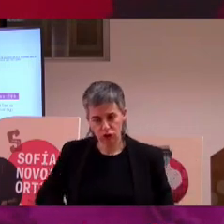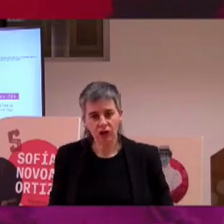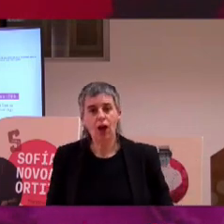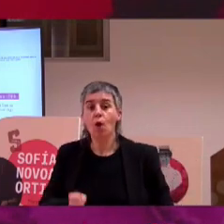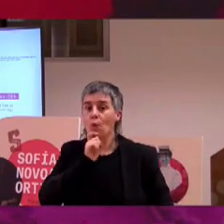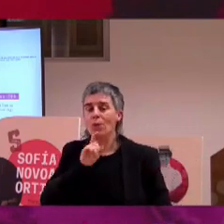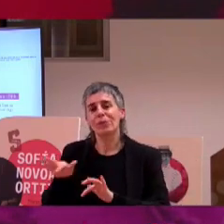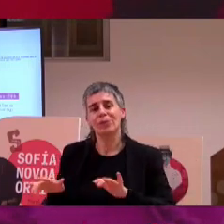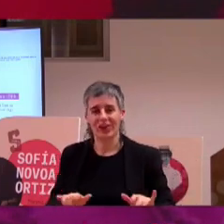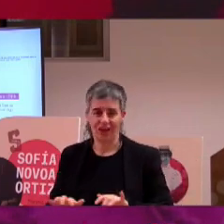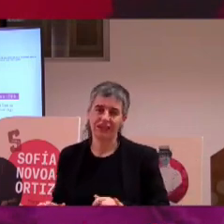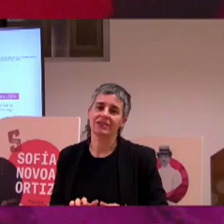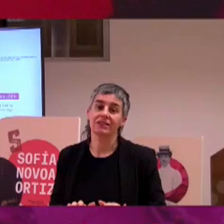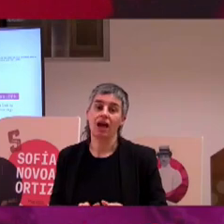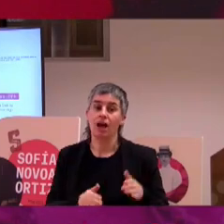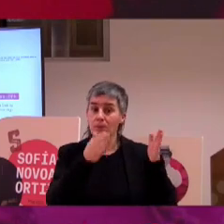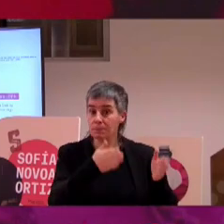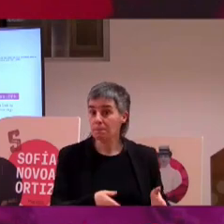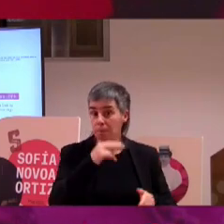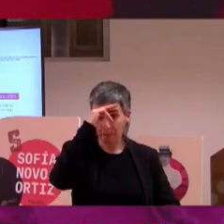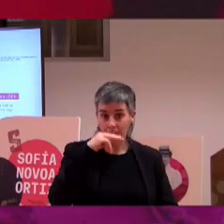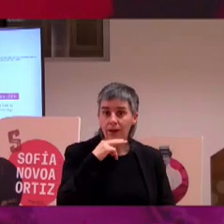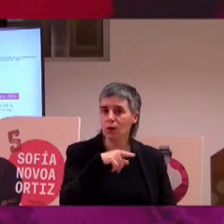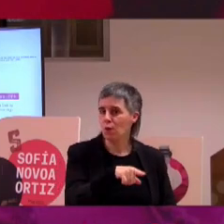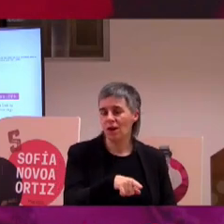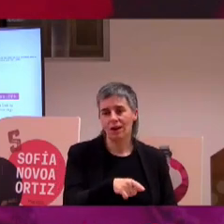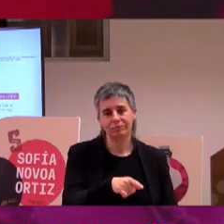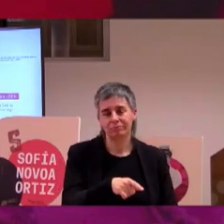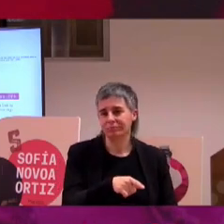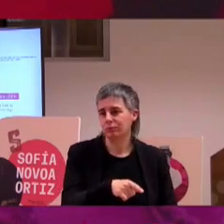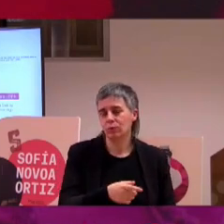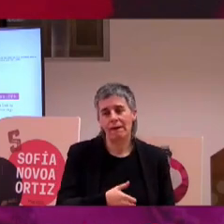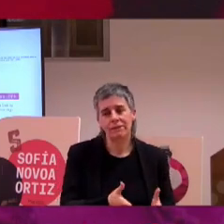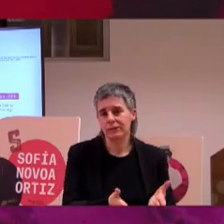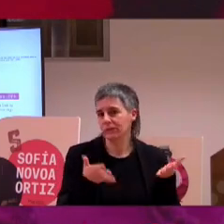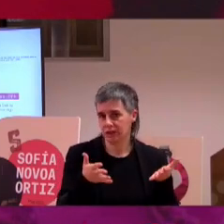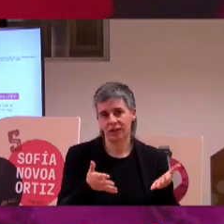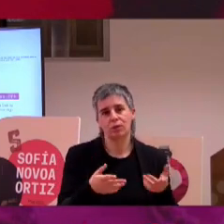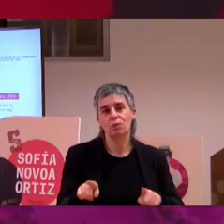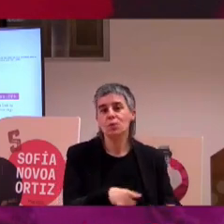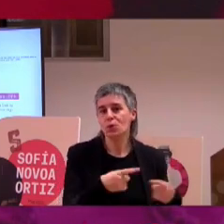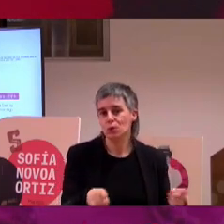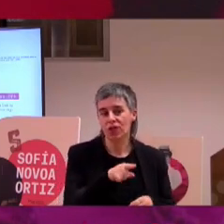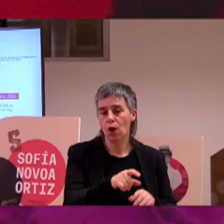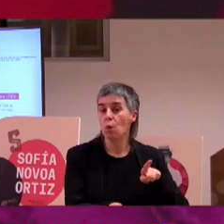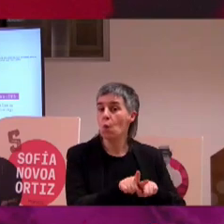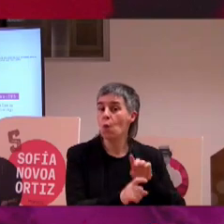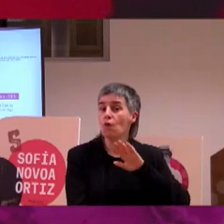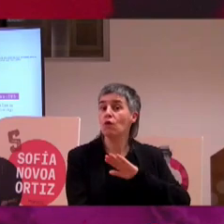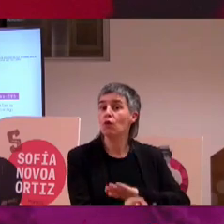Ela ademais gostaba moitísimo, gostáballe moitísimo a música. De feito, é